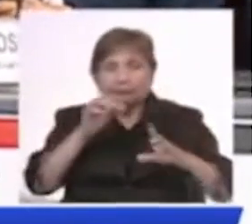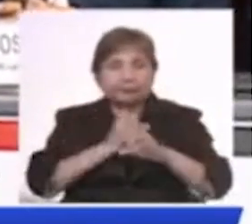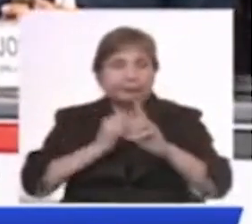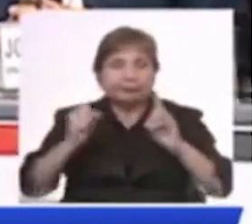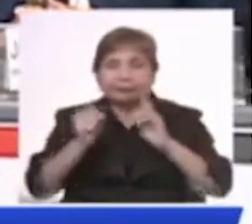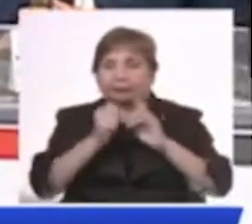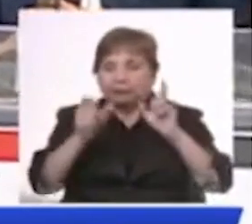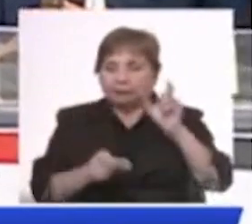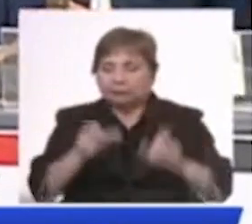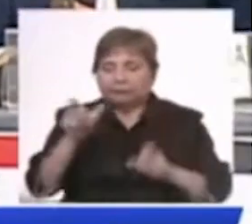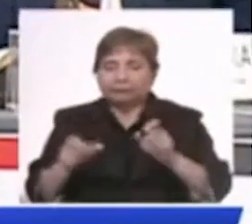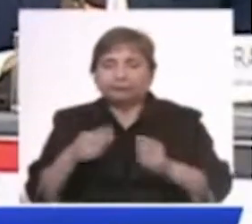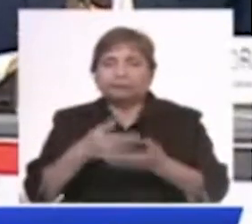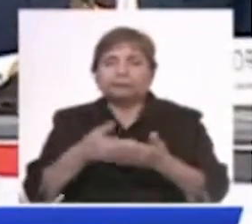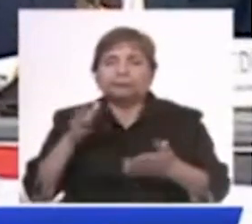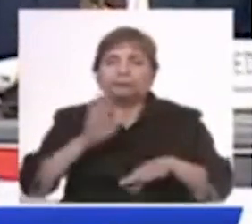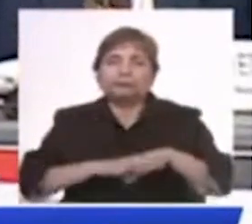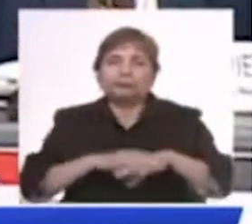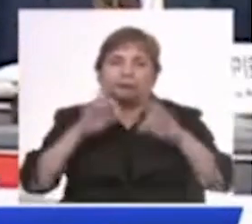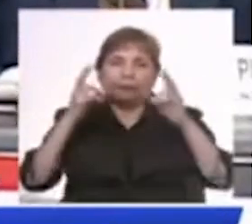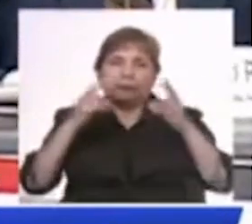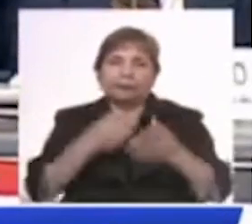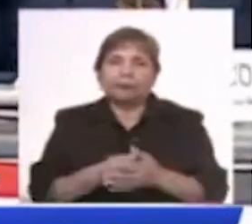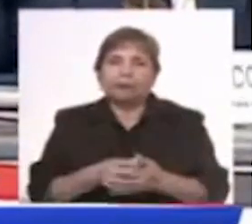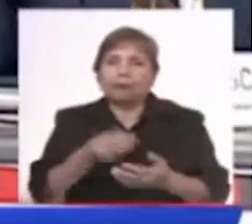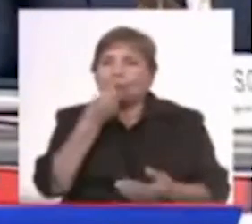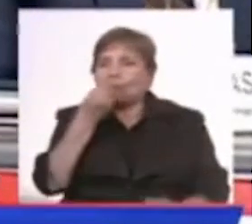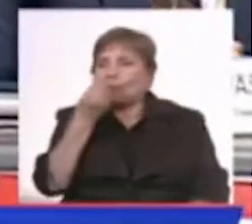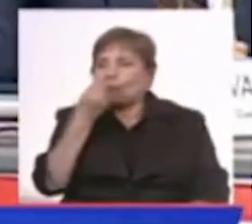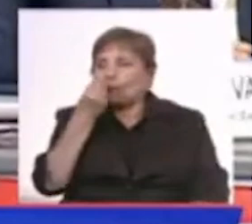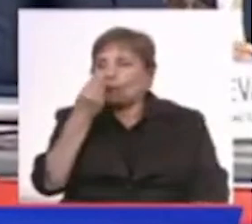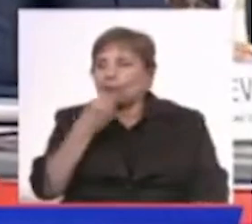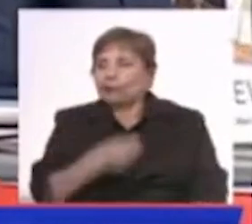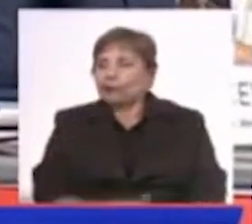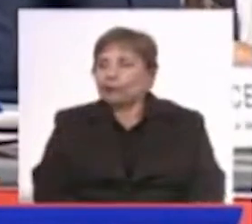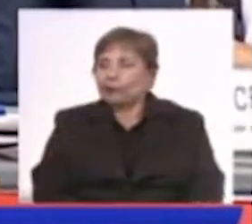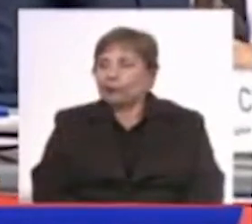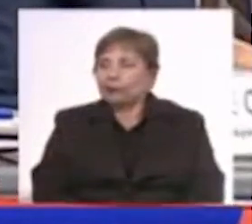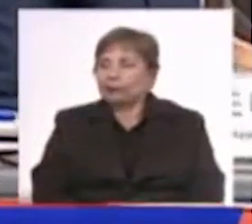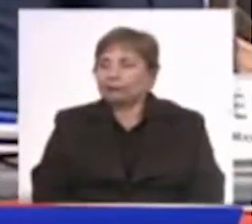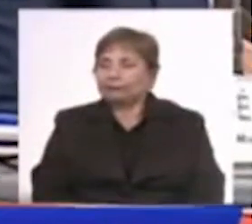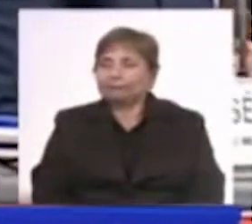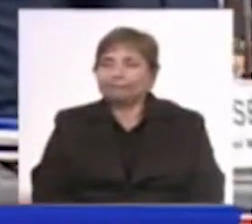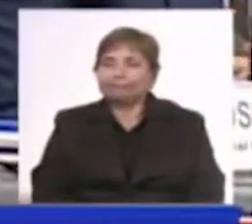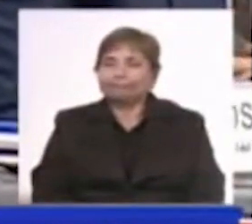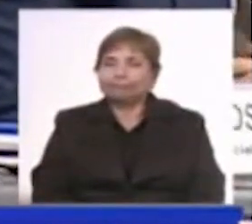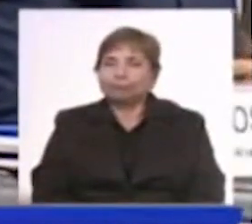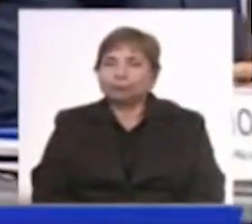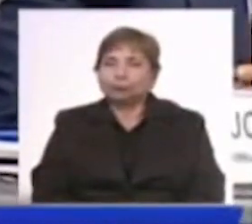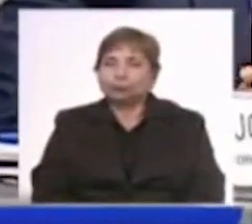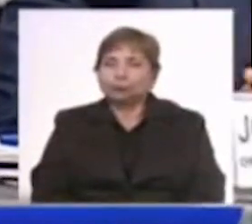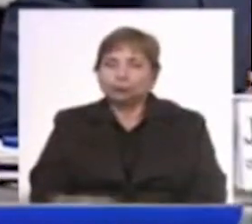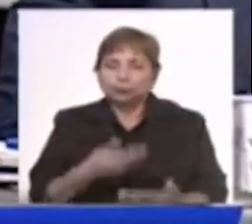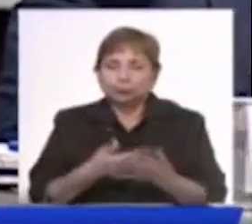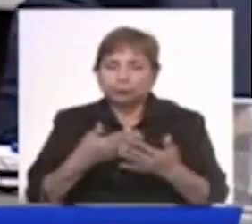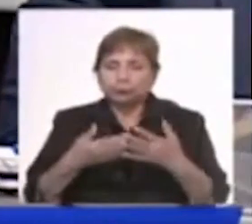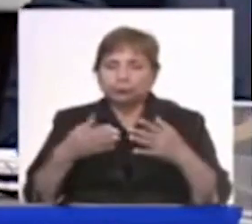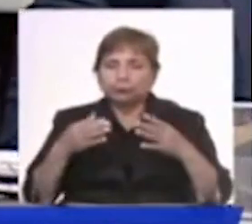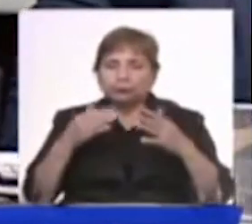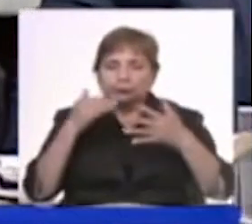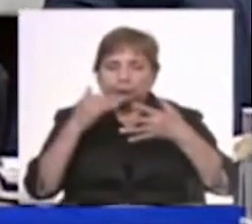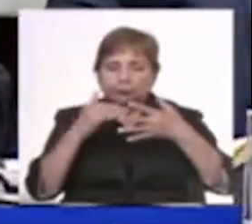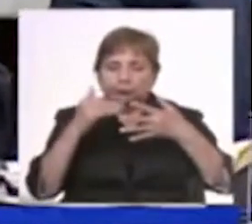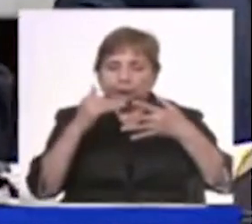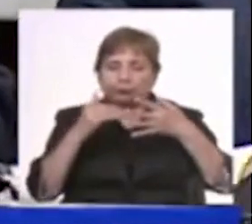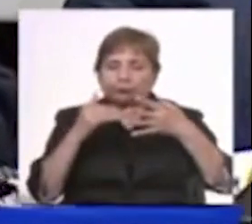sociedad es el tema que está relacionado con alimentación. Entonces yo quisiera, de una manera